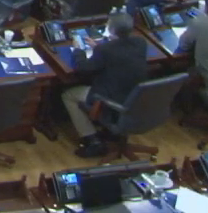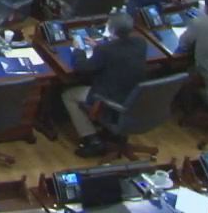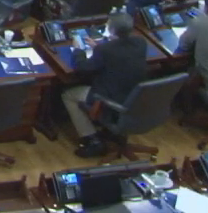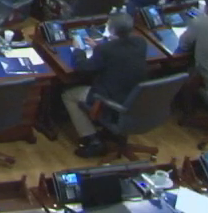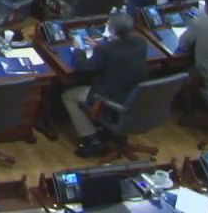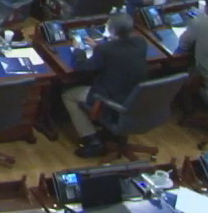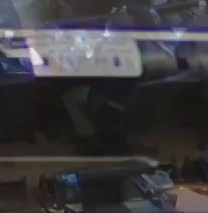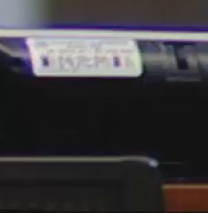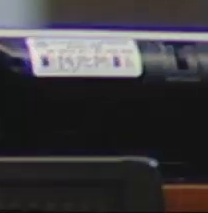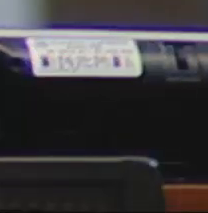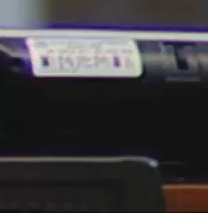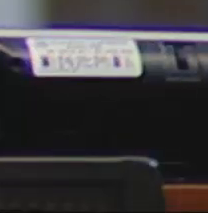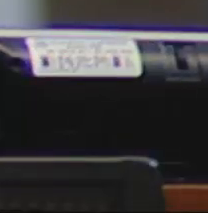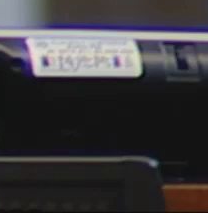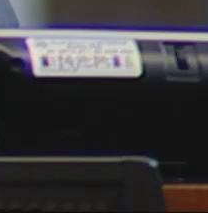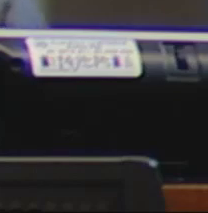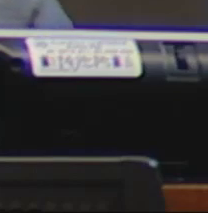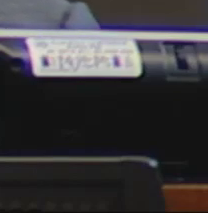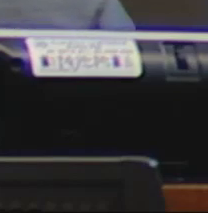Artículo 6.